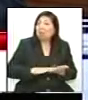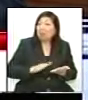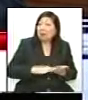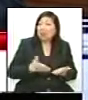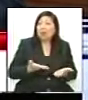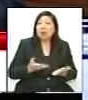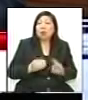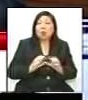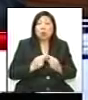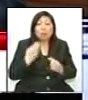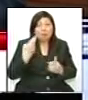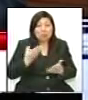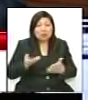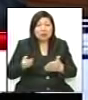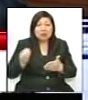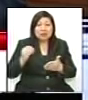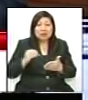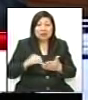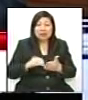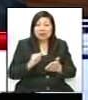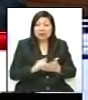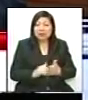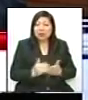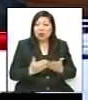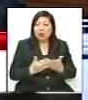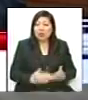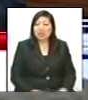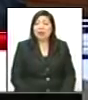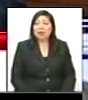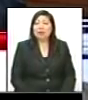sus partidos para poder integrar esos colegiados.